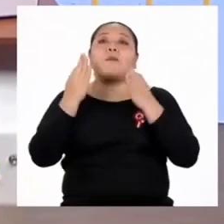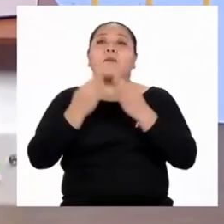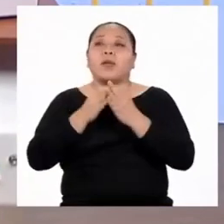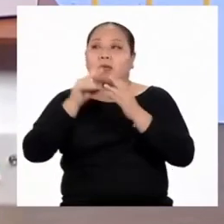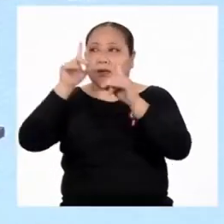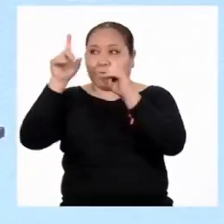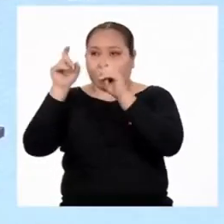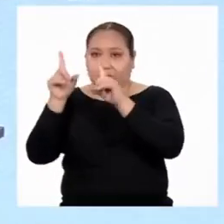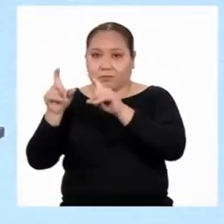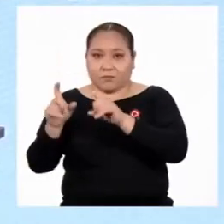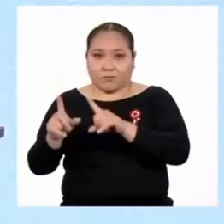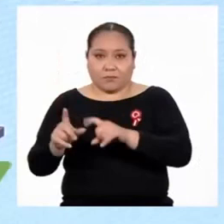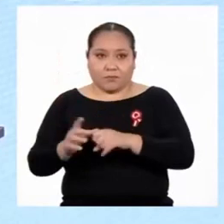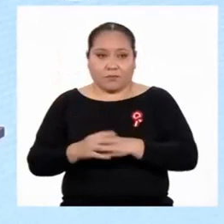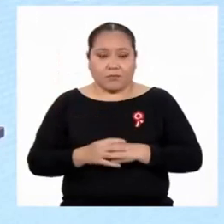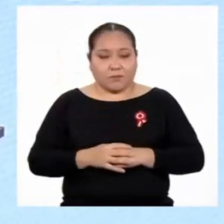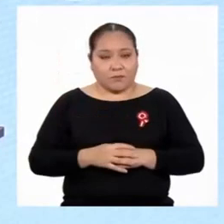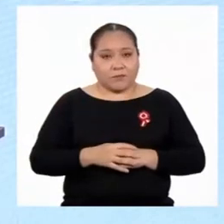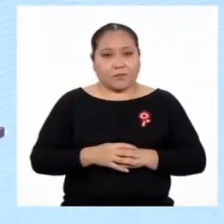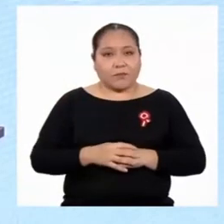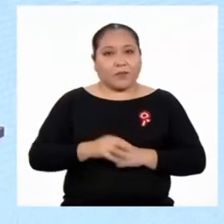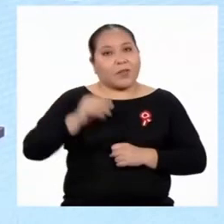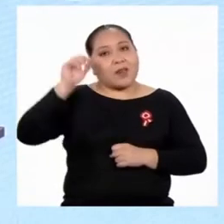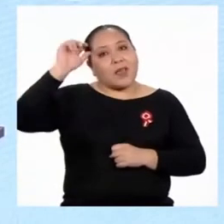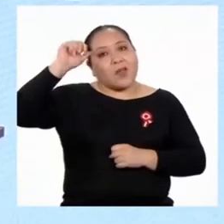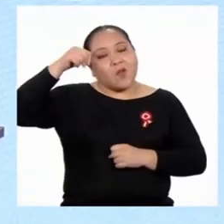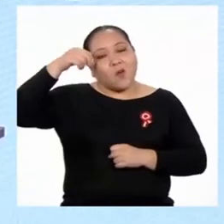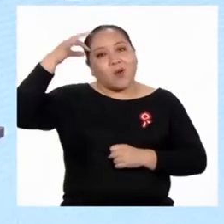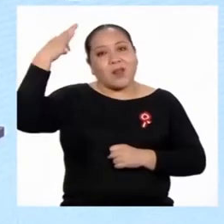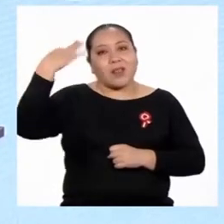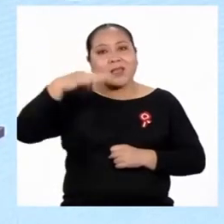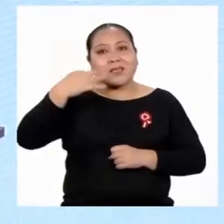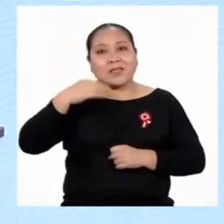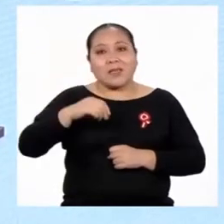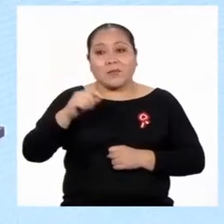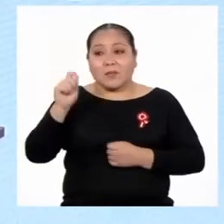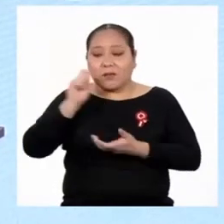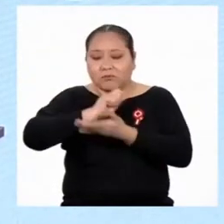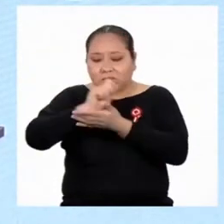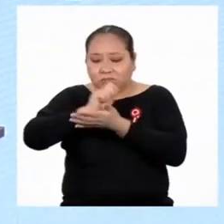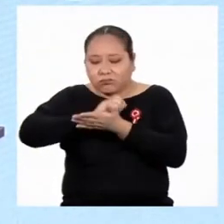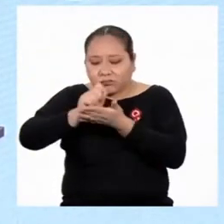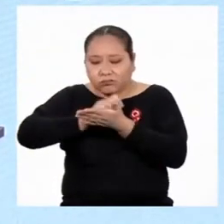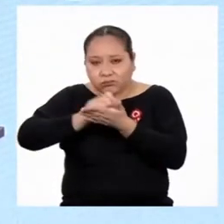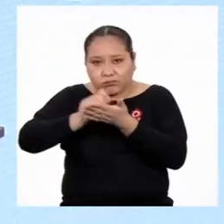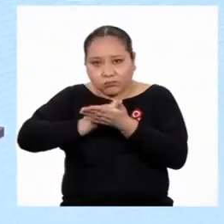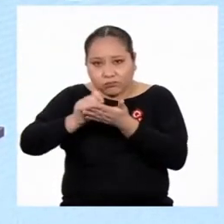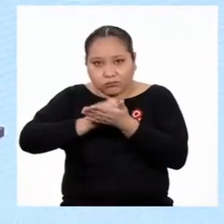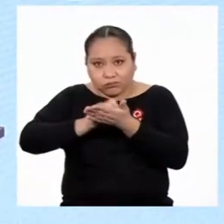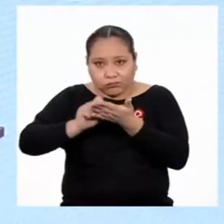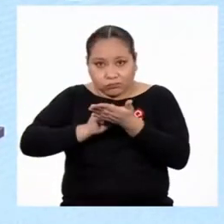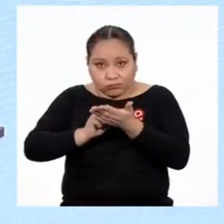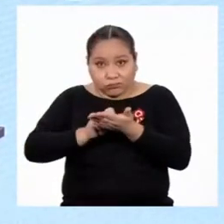familia. Recuerden siempre registrar todo lo